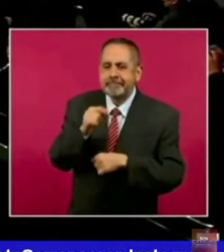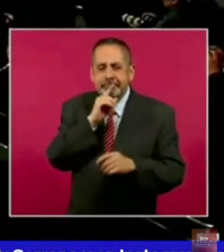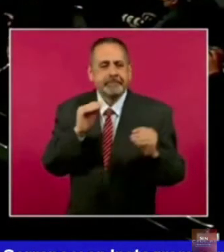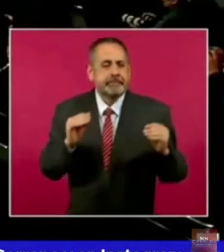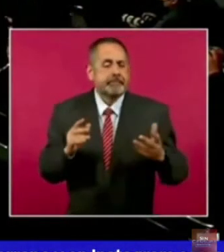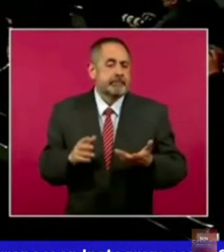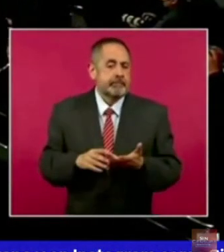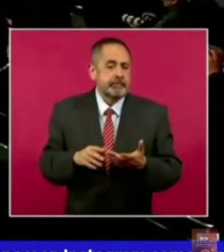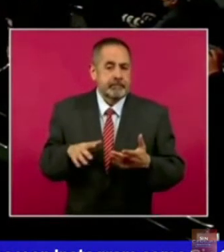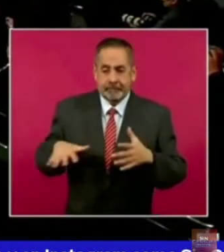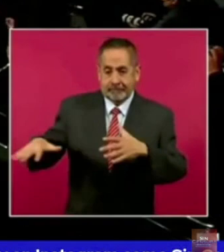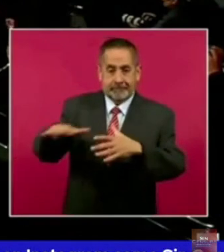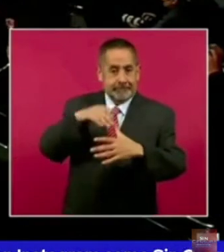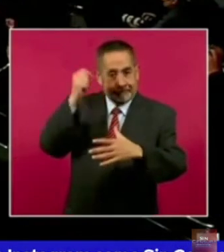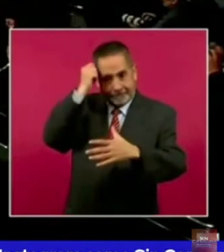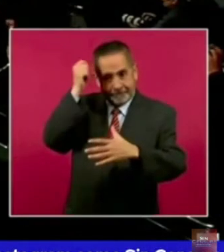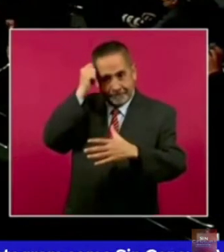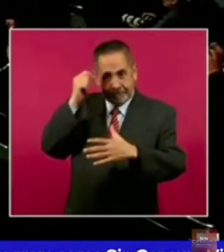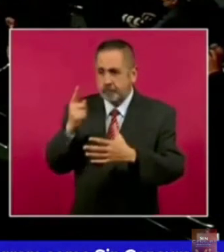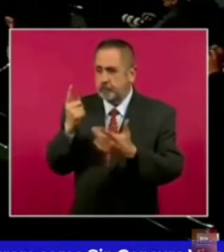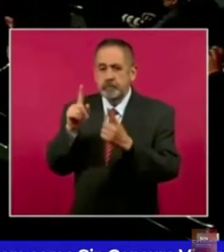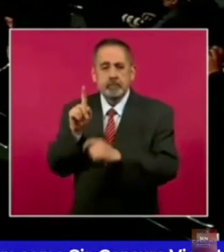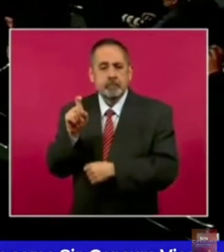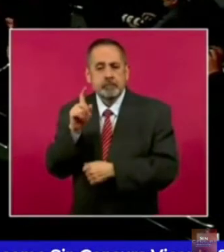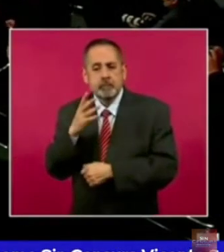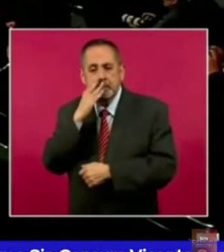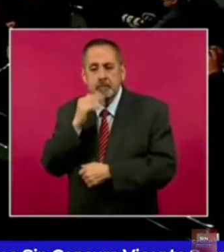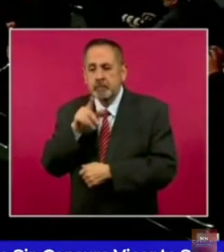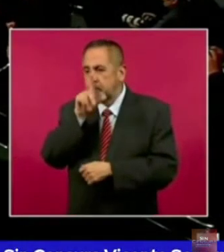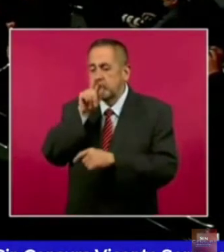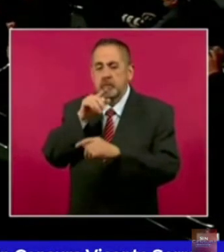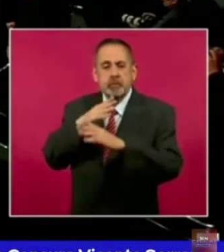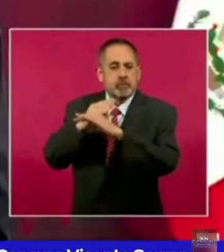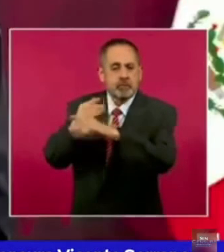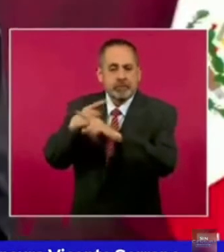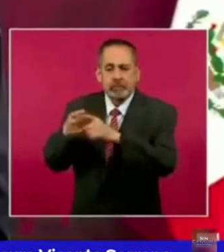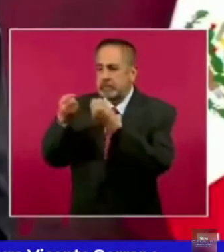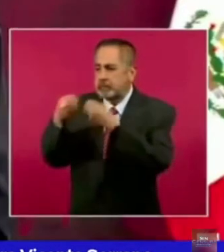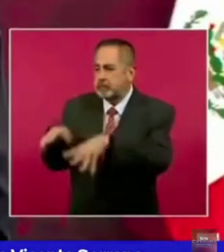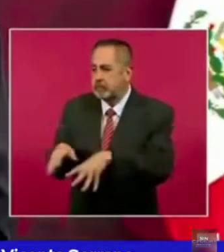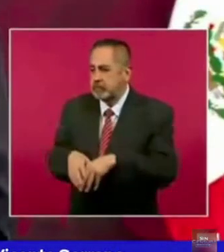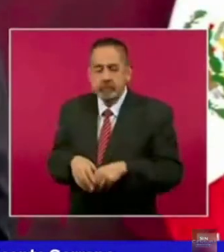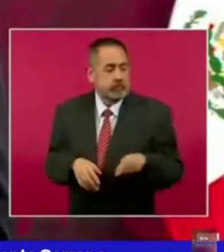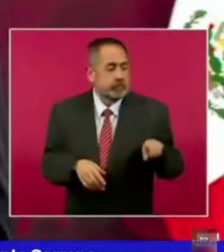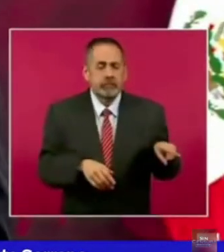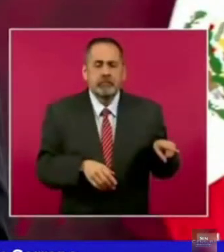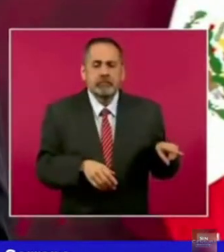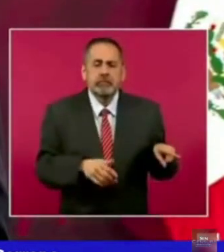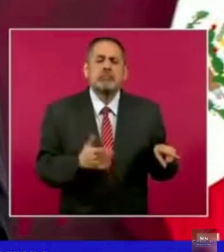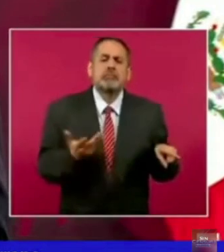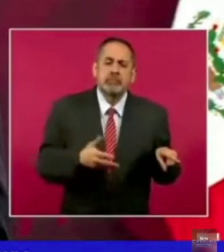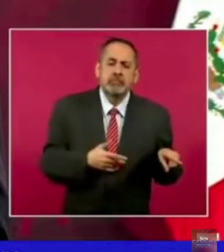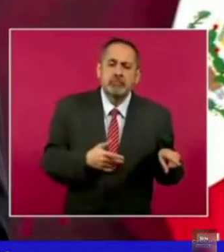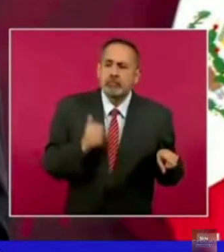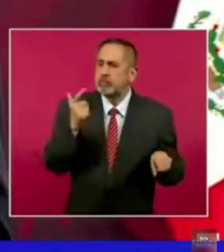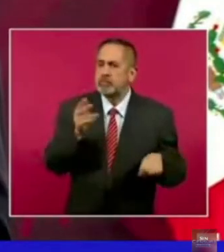con una gran afectación ecológica. Ni un solo amparo.